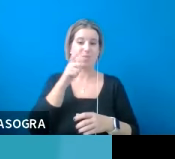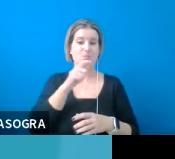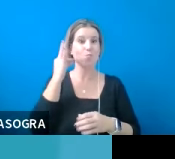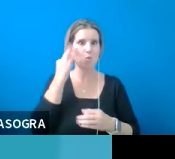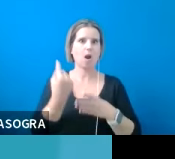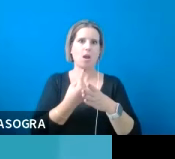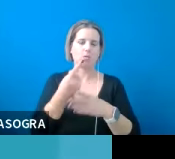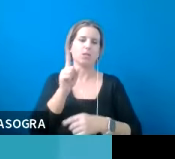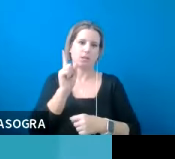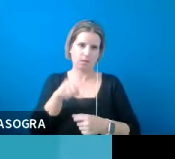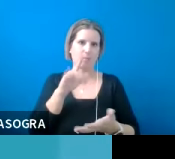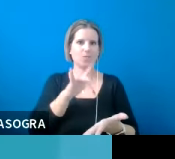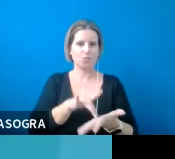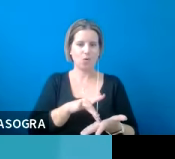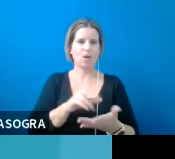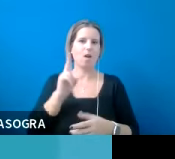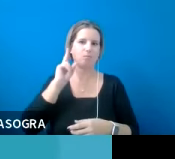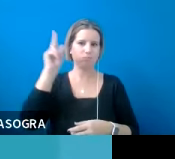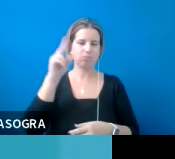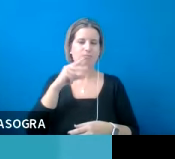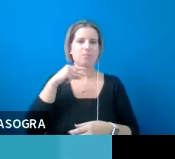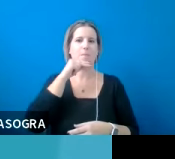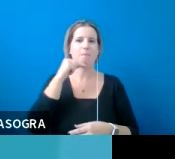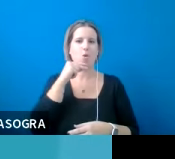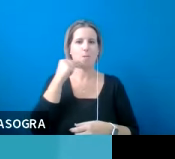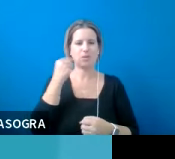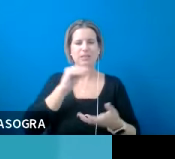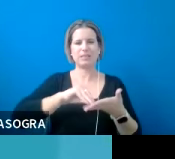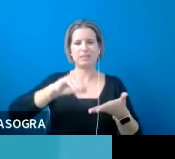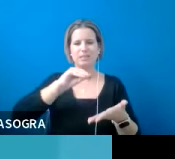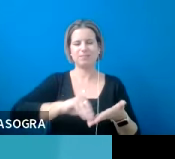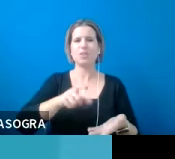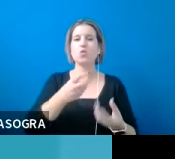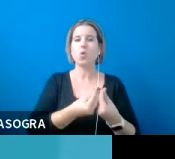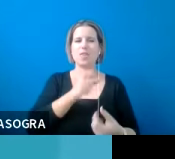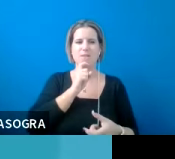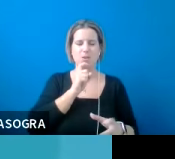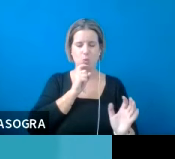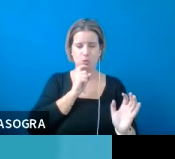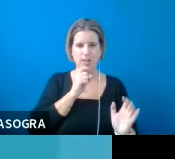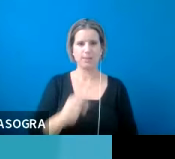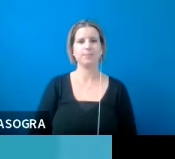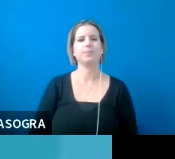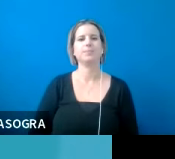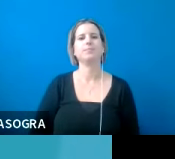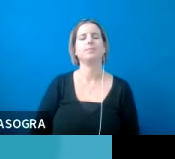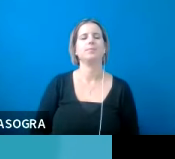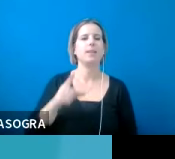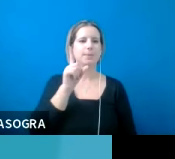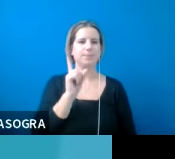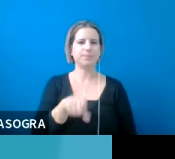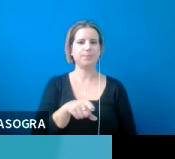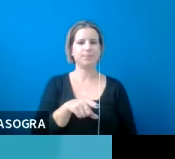viven la menopausia y en ocasiones con muchas muchas dificultades también debido precisamente